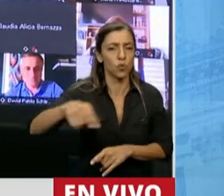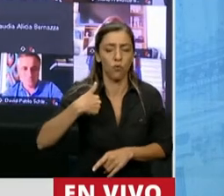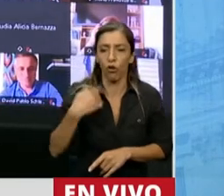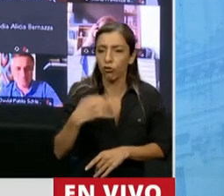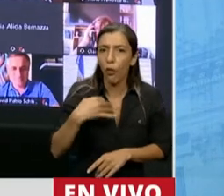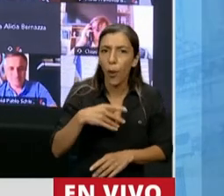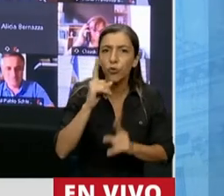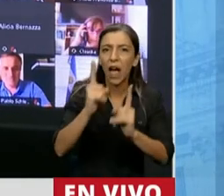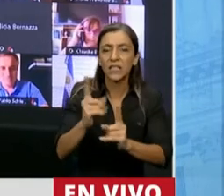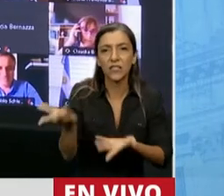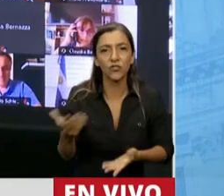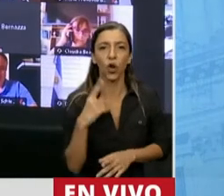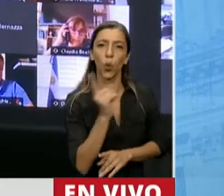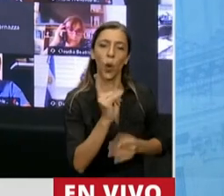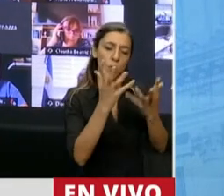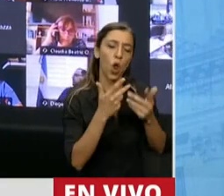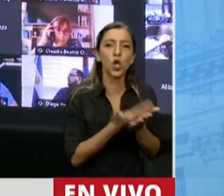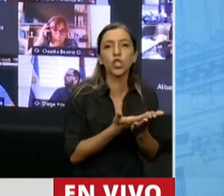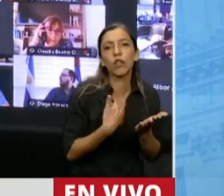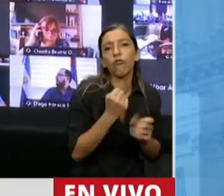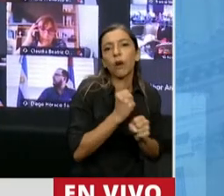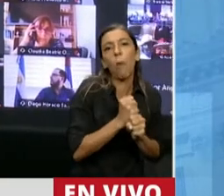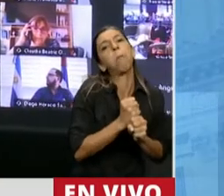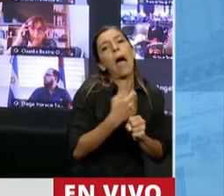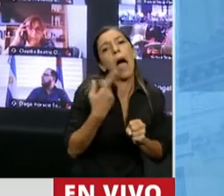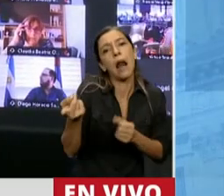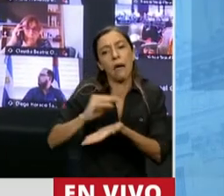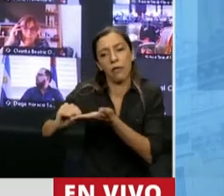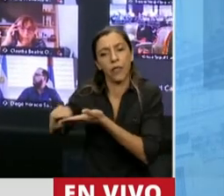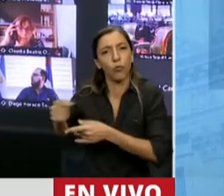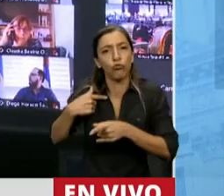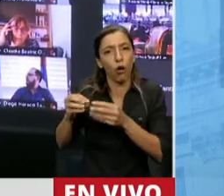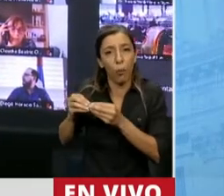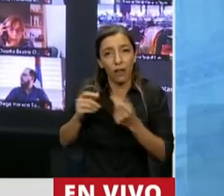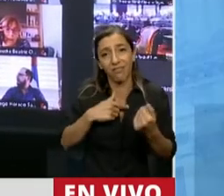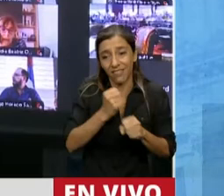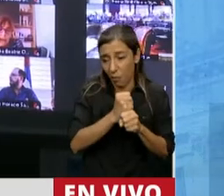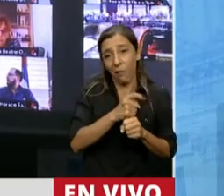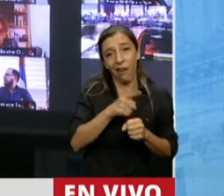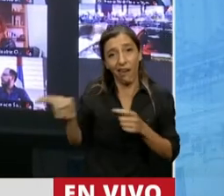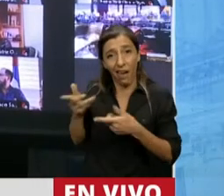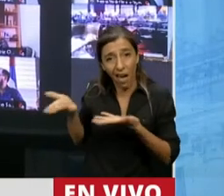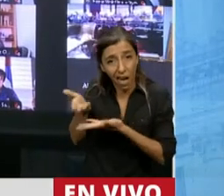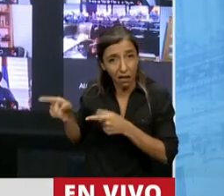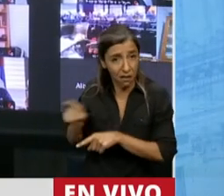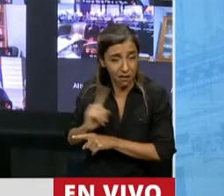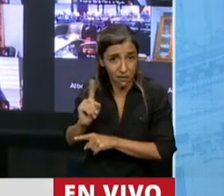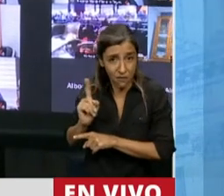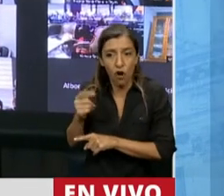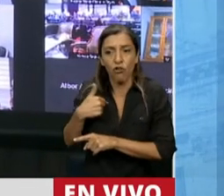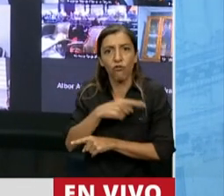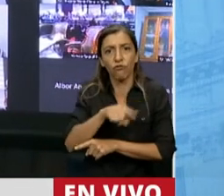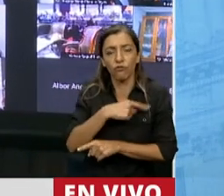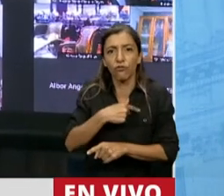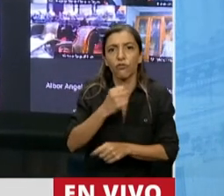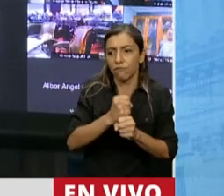no trabajamos los proyectos para los diputados y las diputadas. Trabajamos los proyectos que afectan a la vida diaria de cada uno